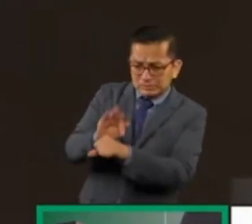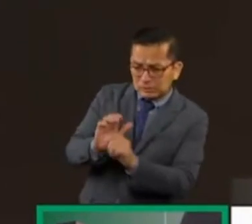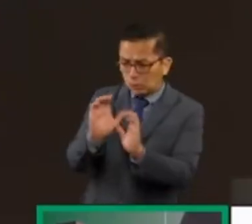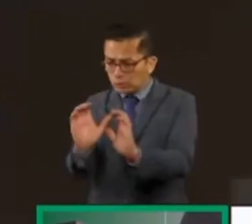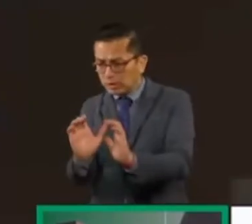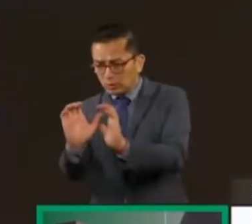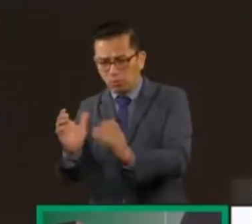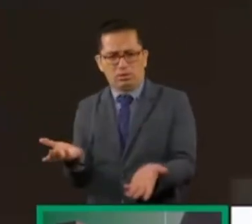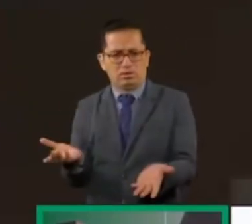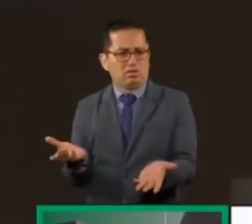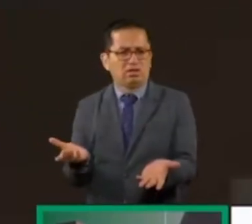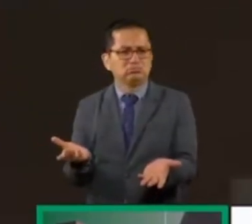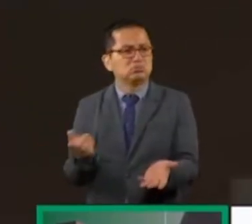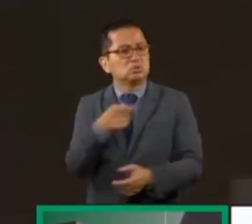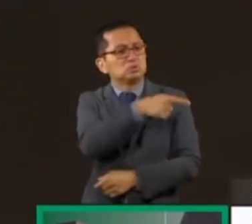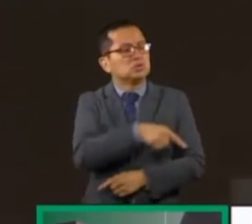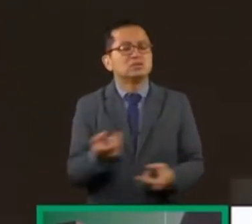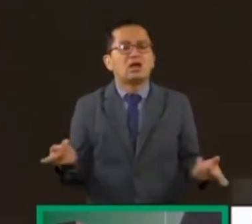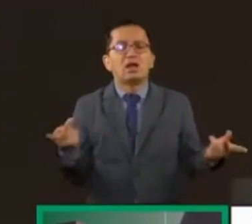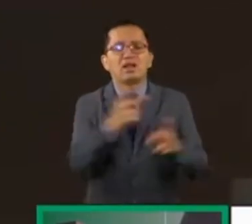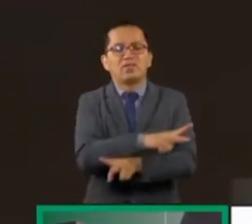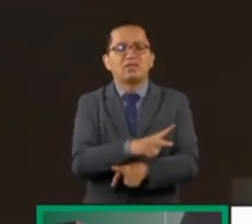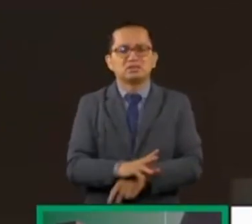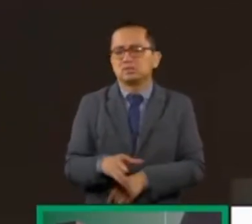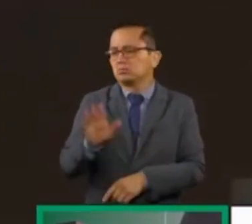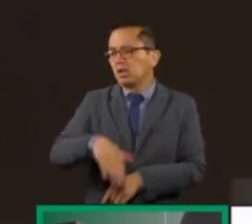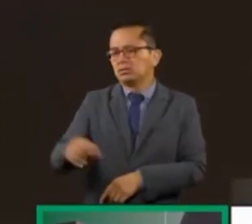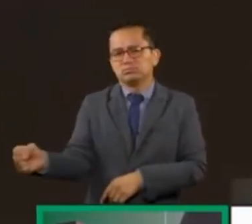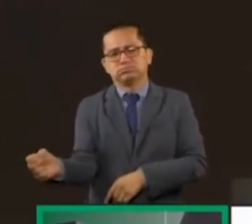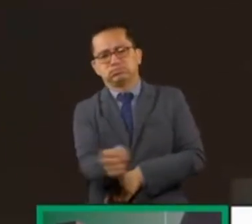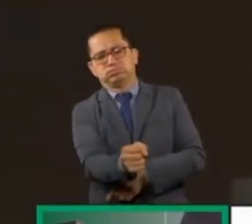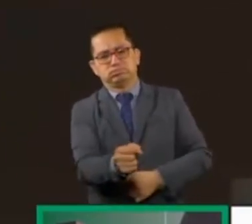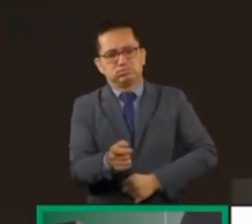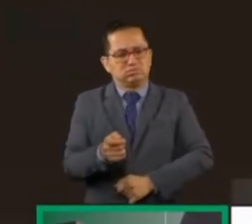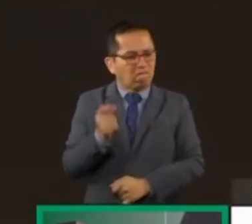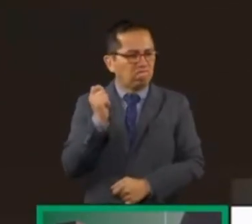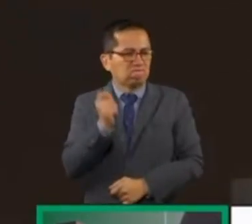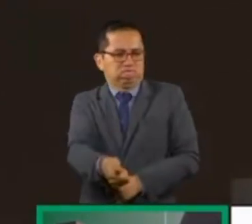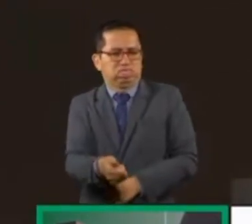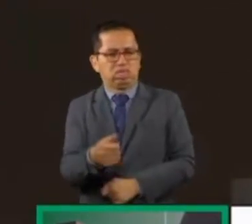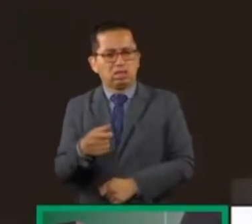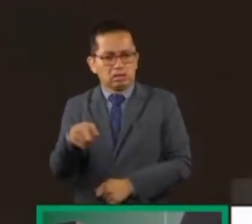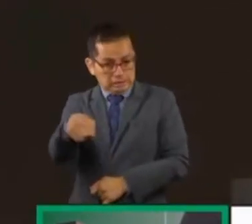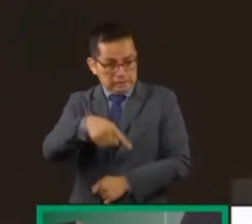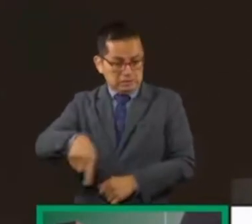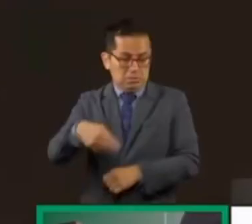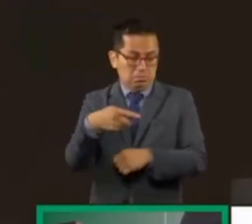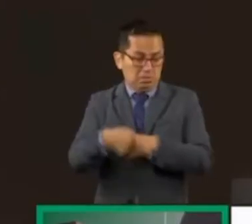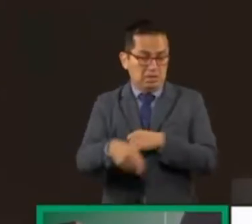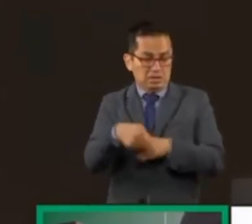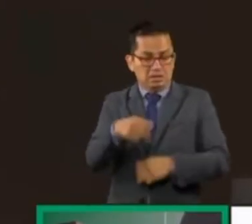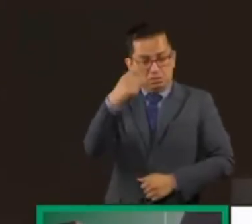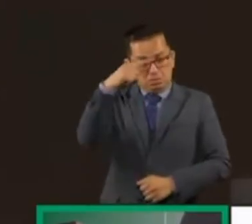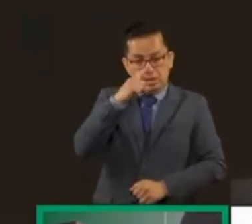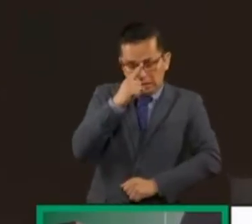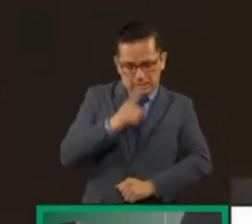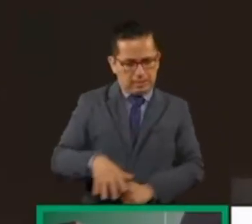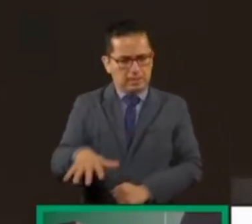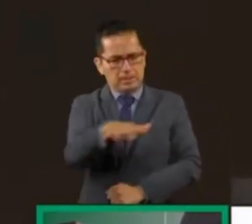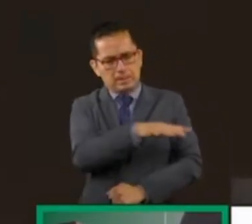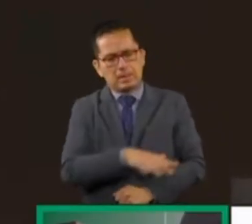más vulnerables, porque lo mandan en primera y única línea de batalla y de contacto contra